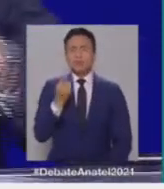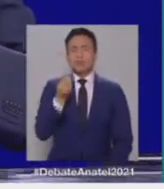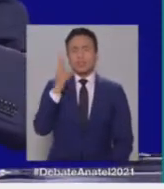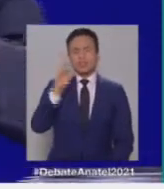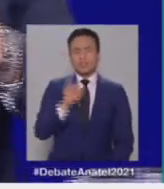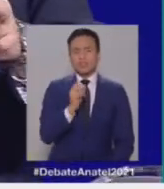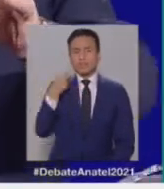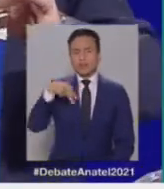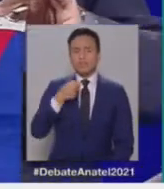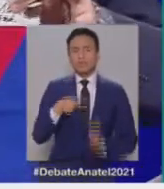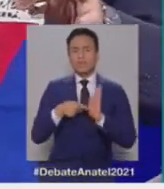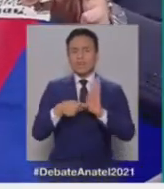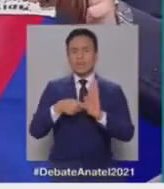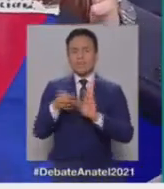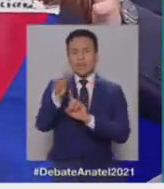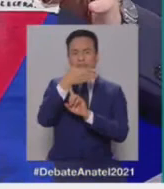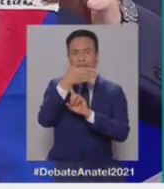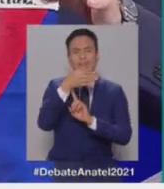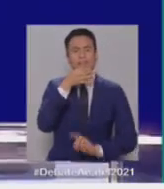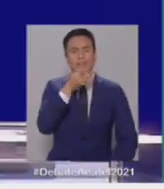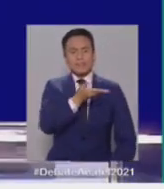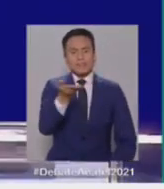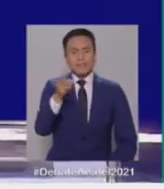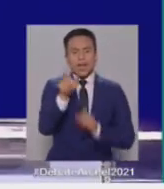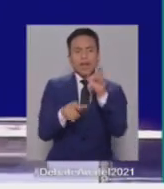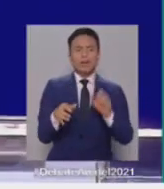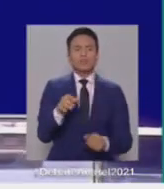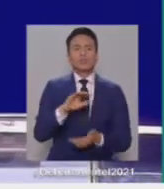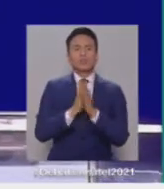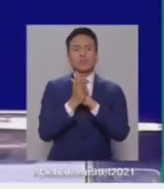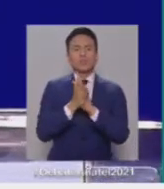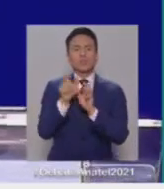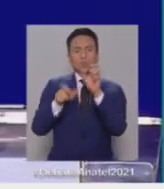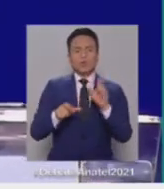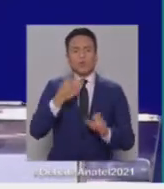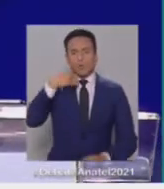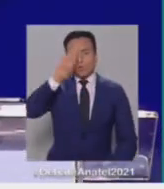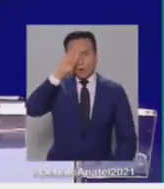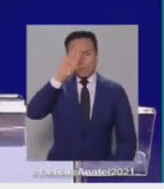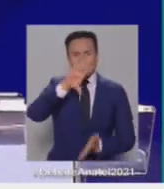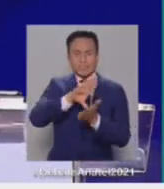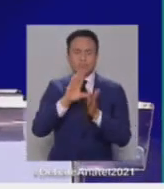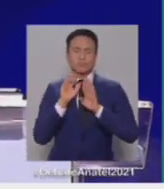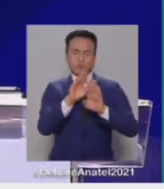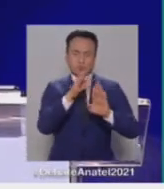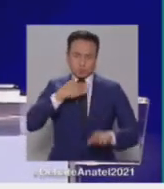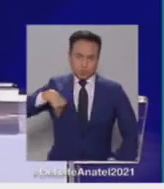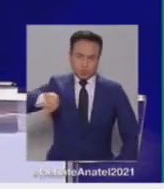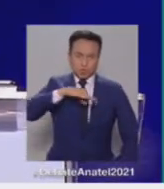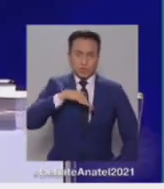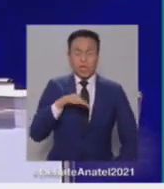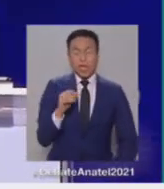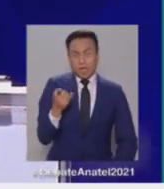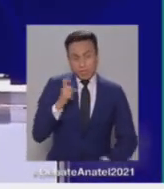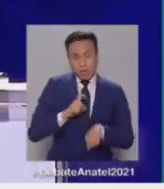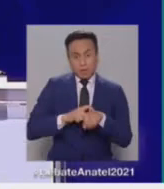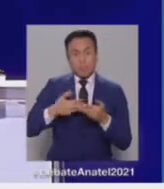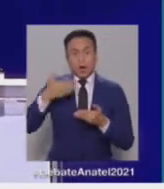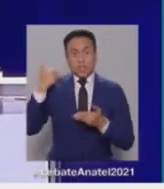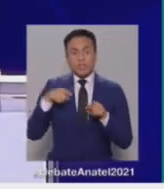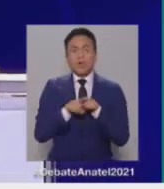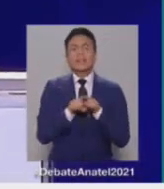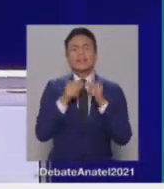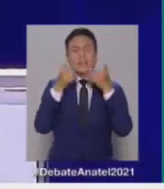canales de la televisión chilena. Sin la presencia de Franco Parisi, representante del Partido de la Gente, que aún permanece en